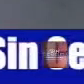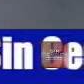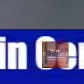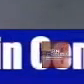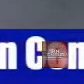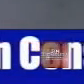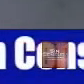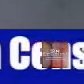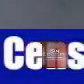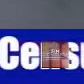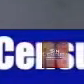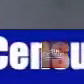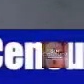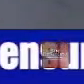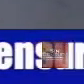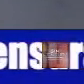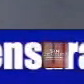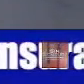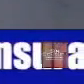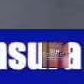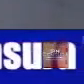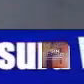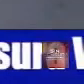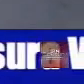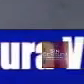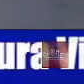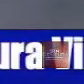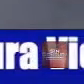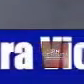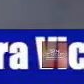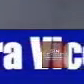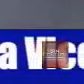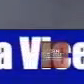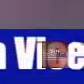muy feo, esa es mi opinión, al andarle levantando el